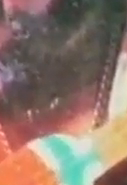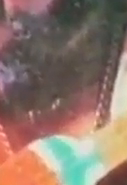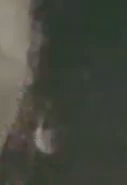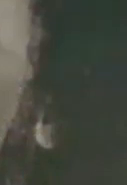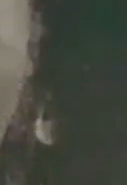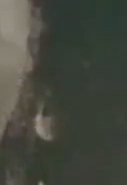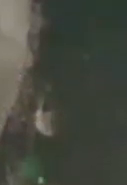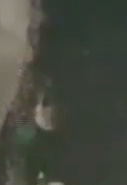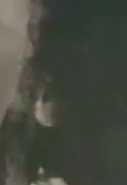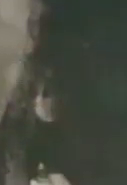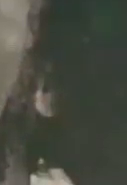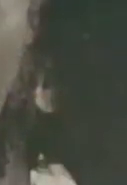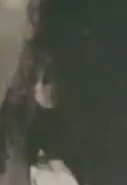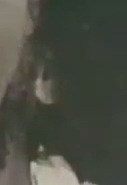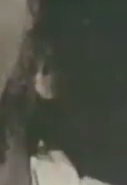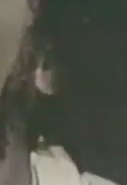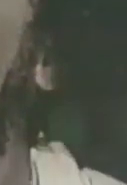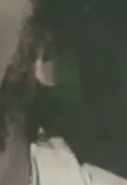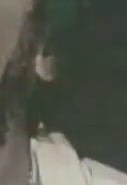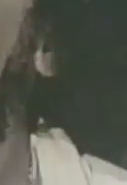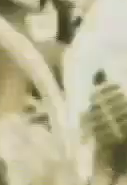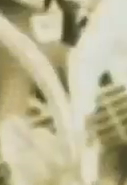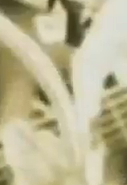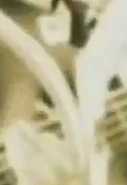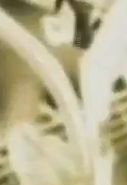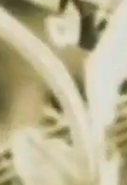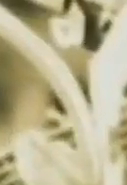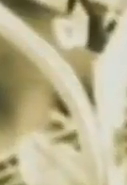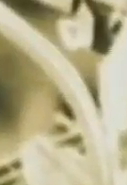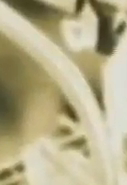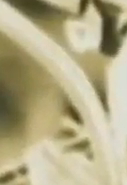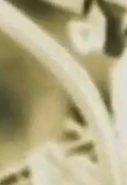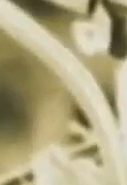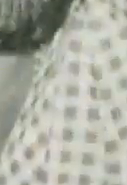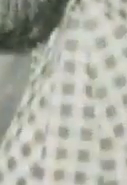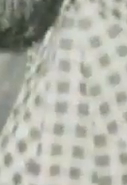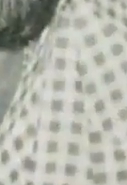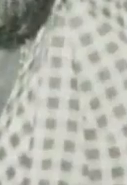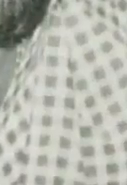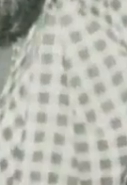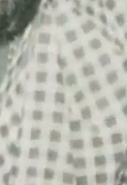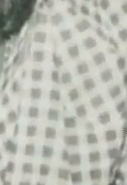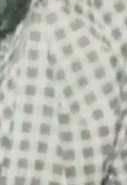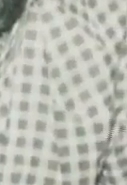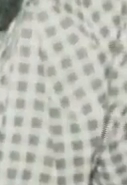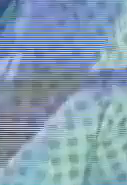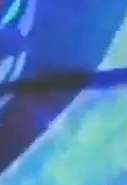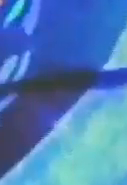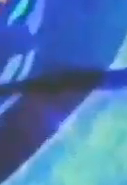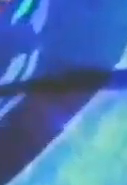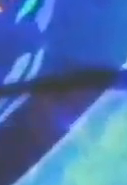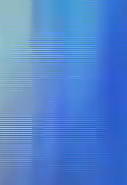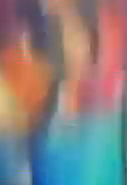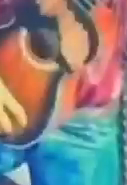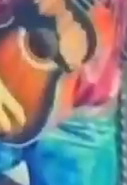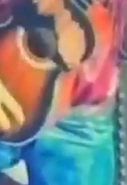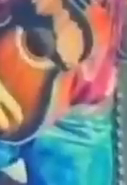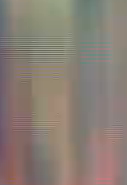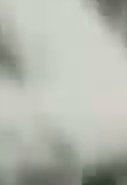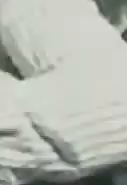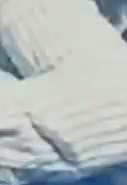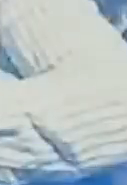poeta, músico y activista político venezolano, Alí Primera. El lagrimiar de las cumaraguas está